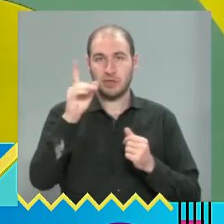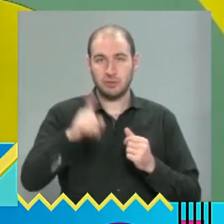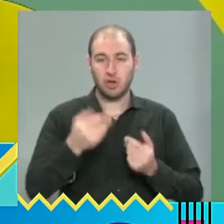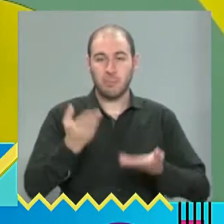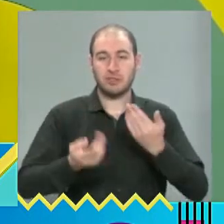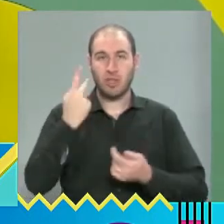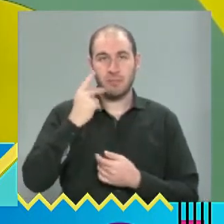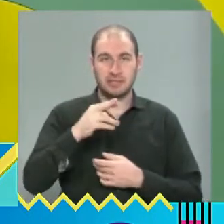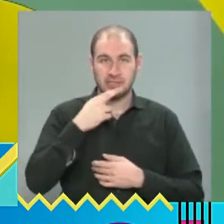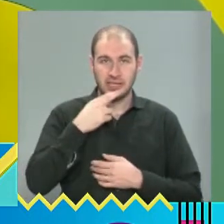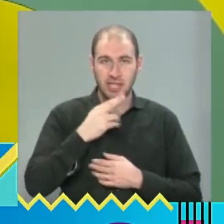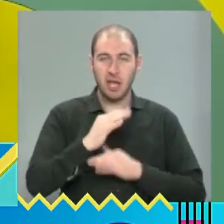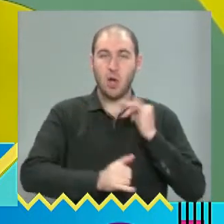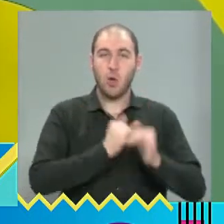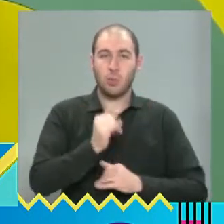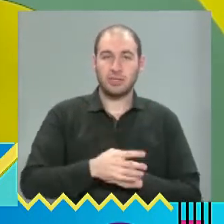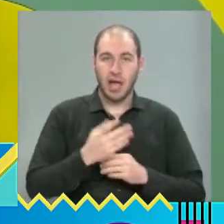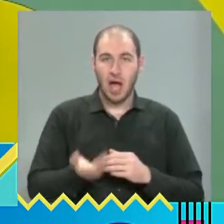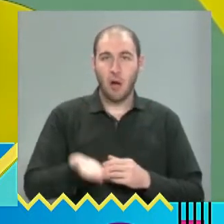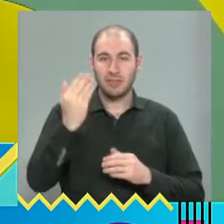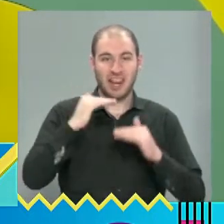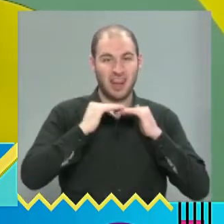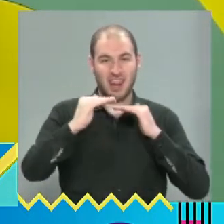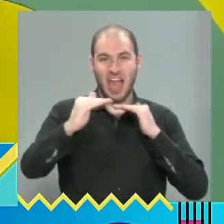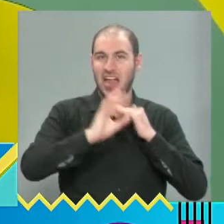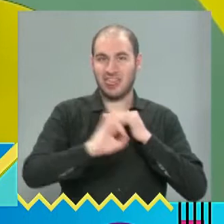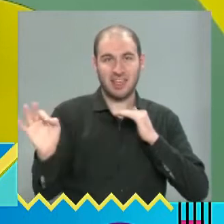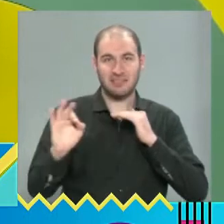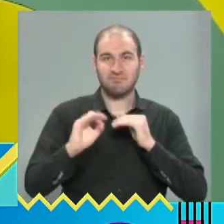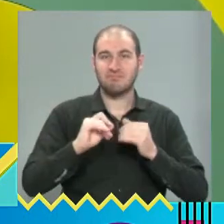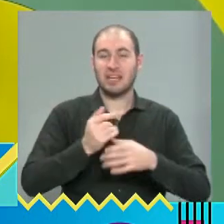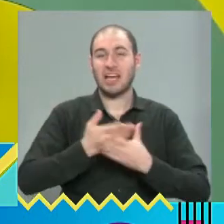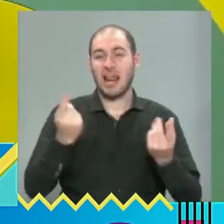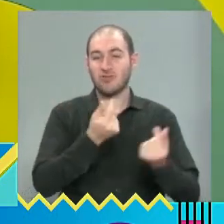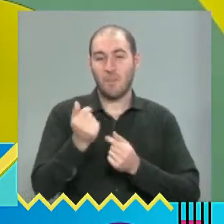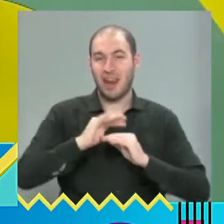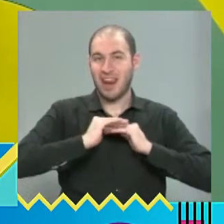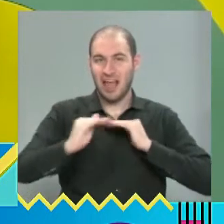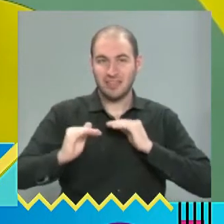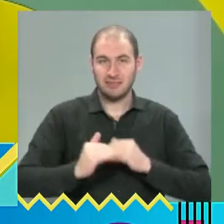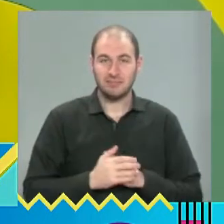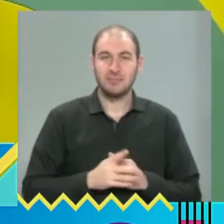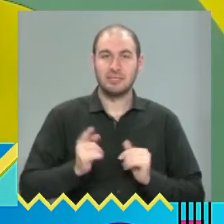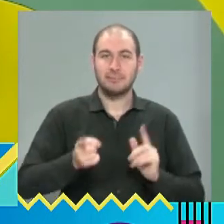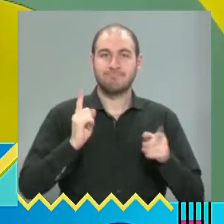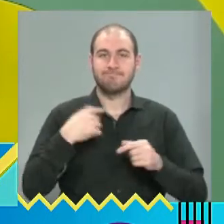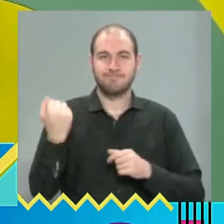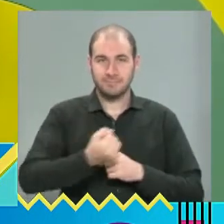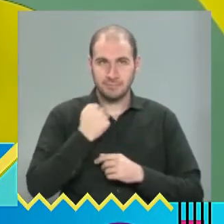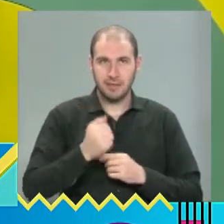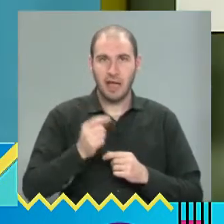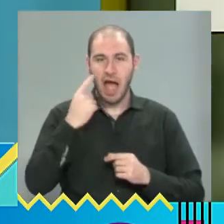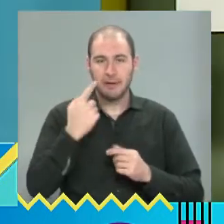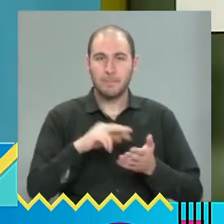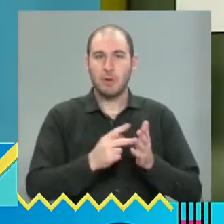relación al 2017. Estamos hablando de crecimiento neutro para el consumo masivo, por lo tanto, eso también hay que tenerlo en cuenta a la hora de medir